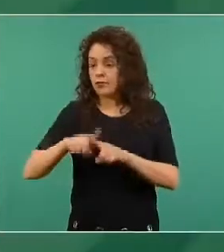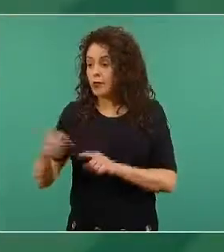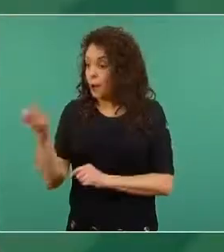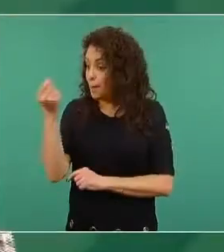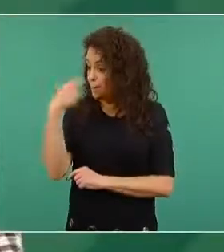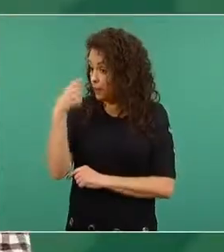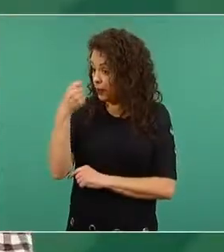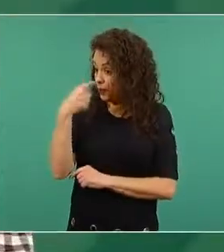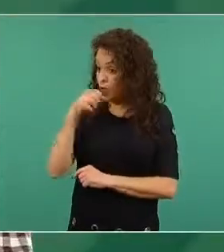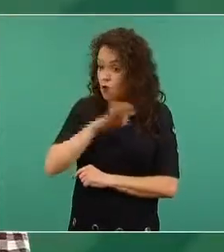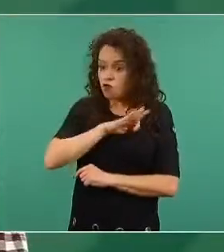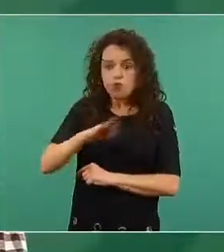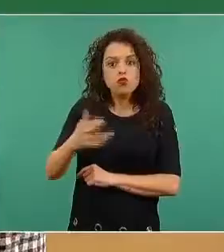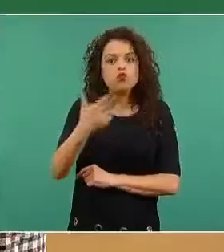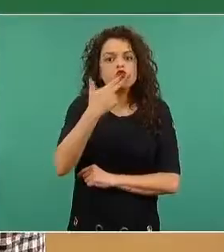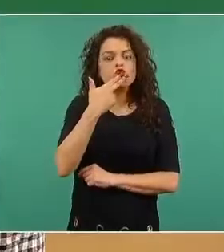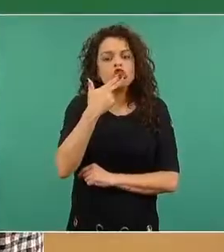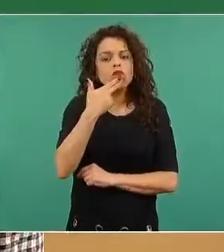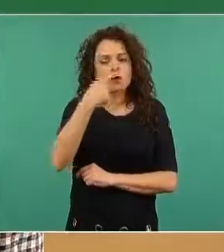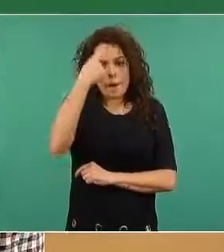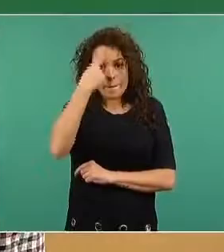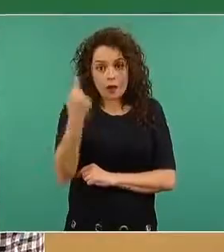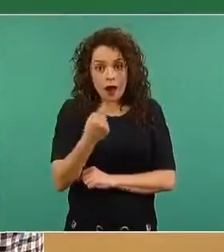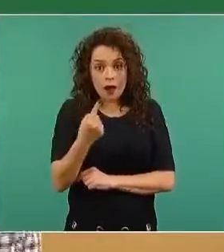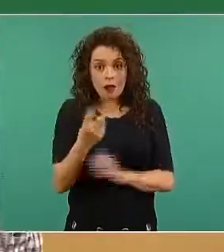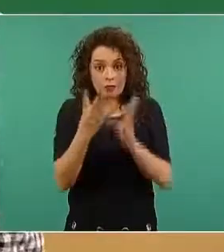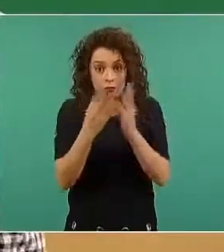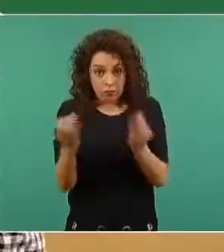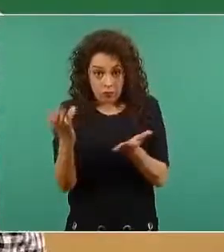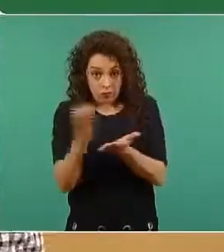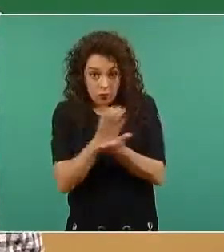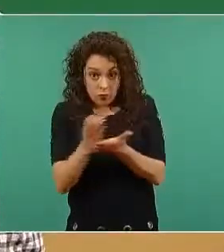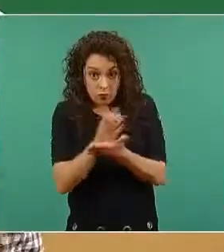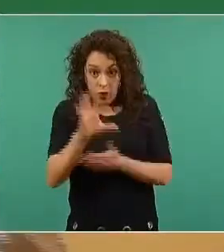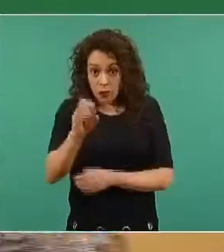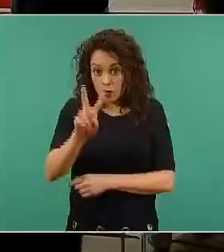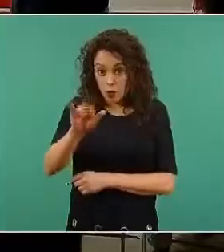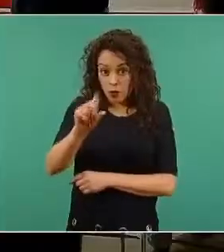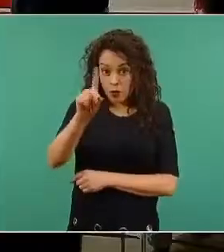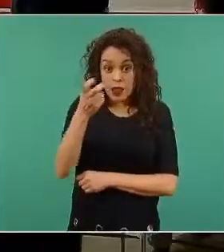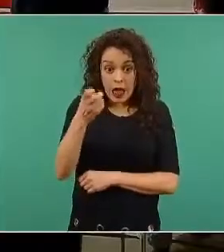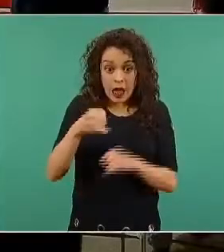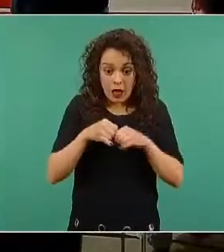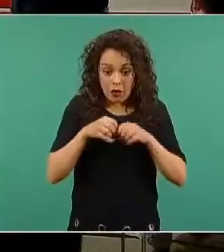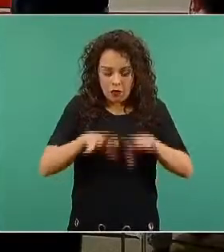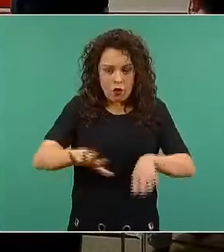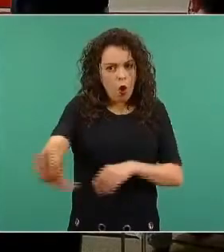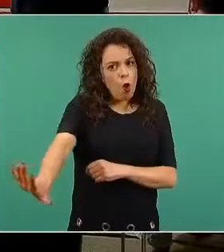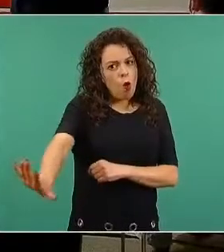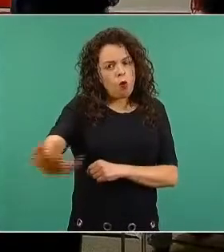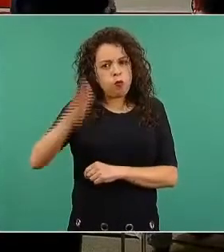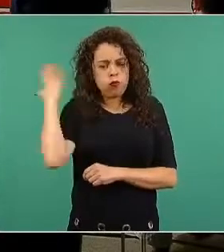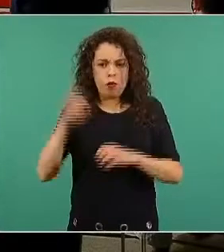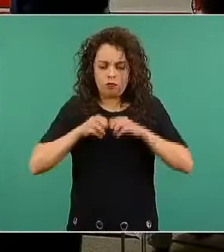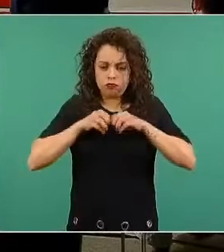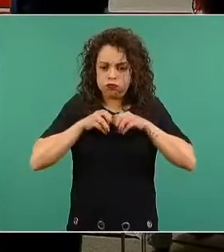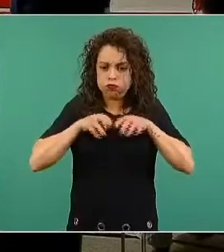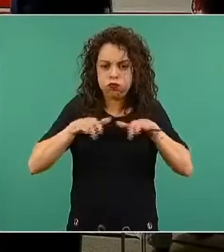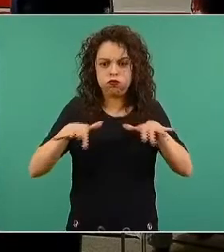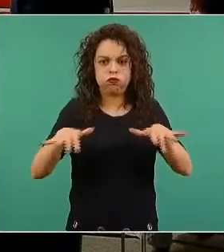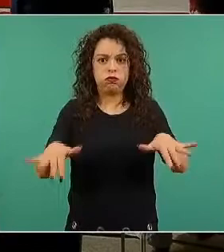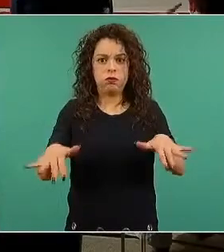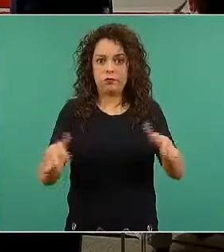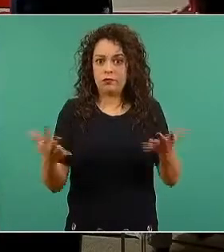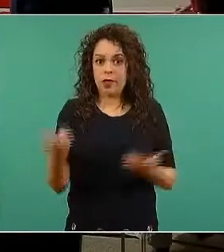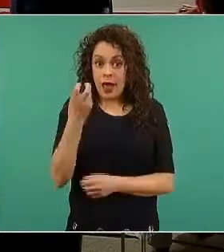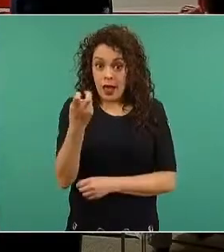pudieran ser útiles para tratar el COVID, esta información se propaga a una velocidad impresionante que no